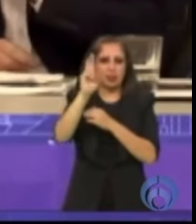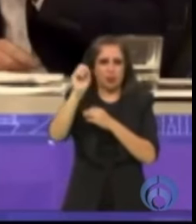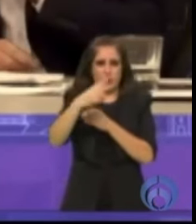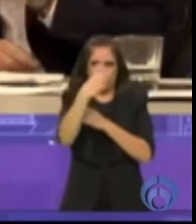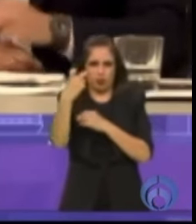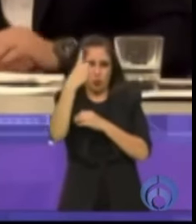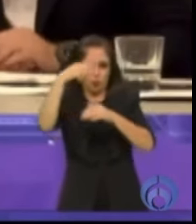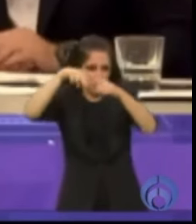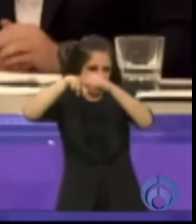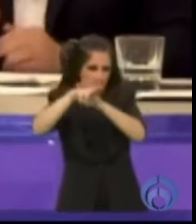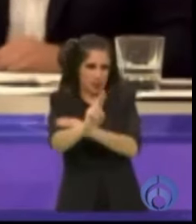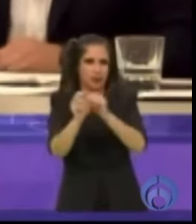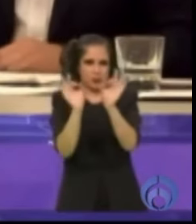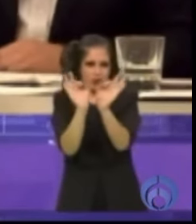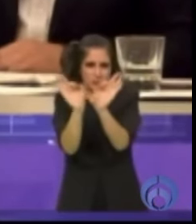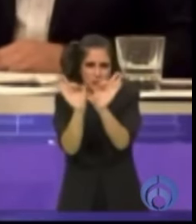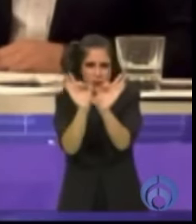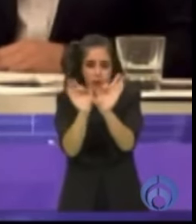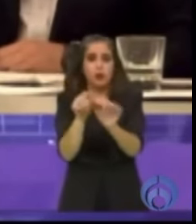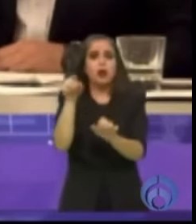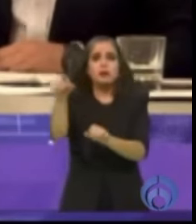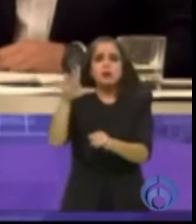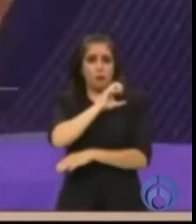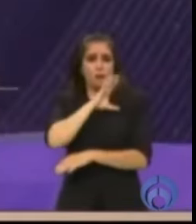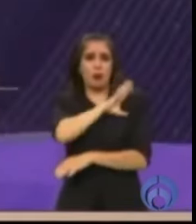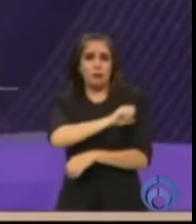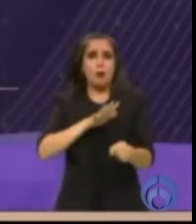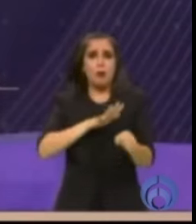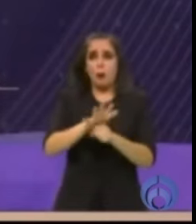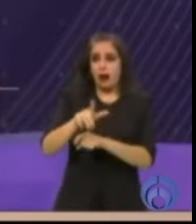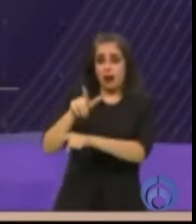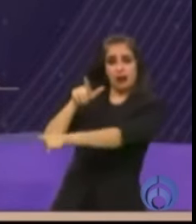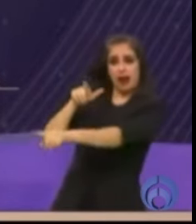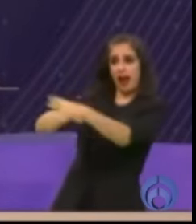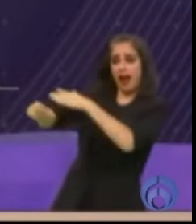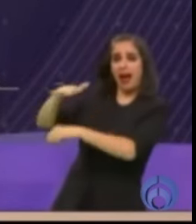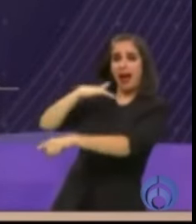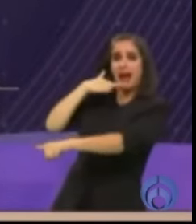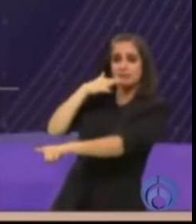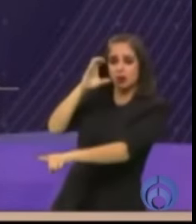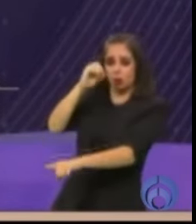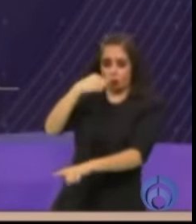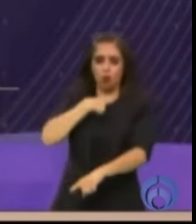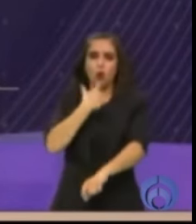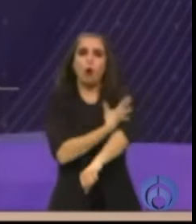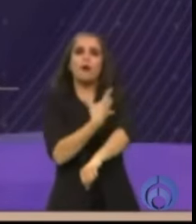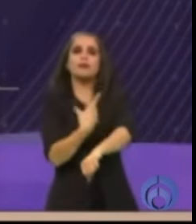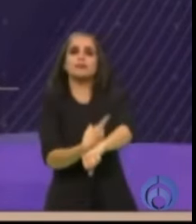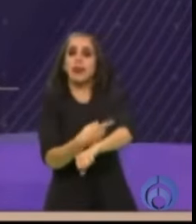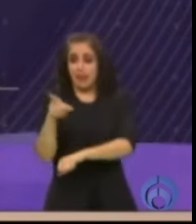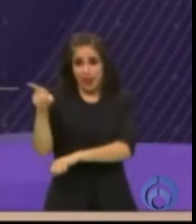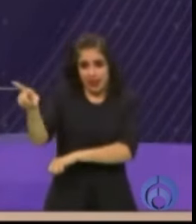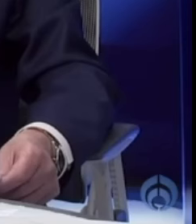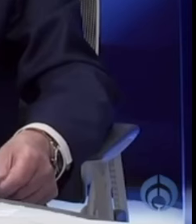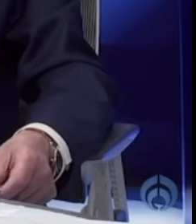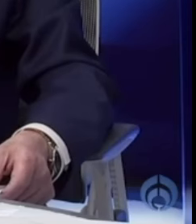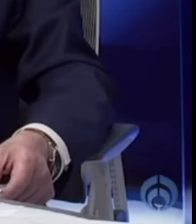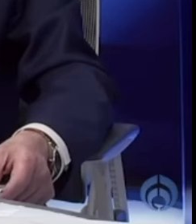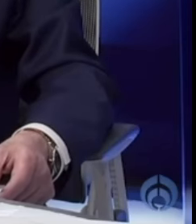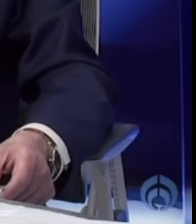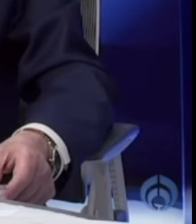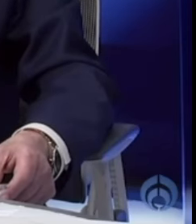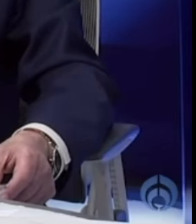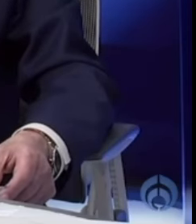representa 27 años de gobierno. Entonces, ya por definición, ella representa una continuidad que siempre tendrá defectos. Voy a